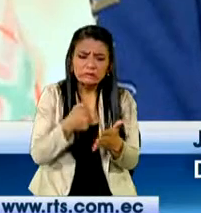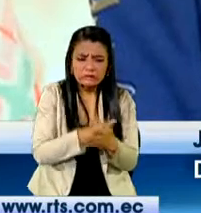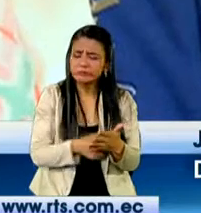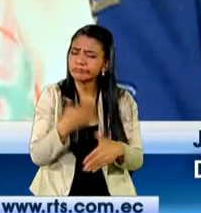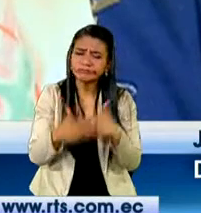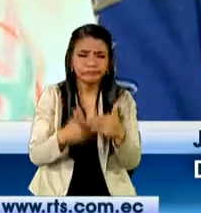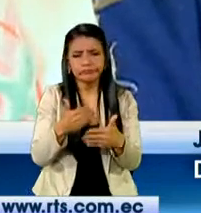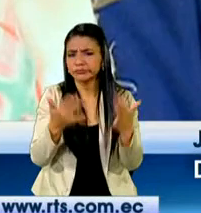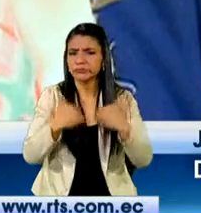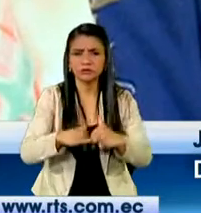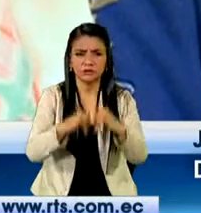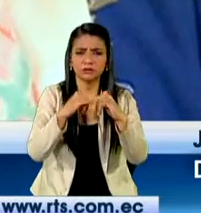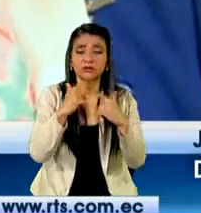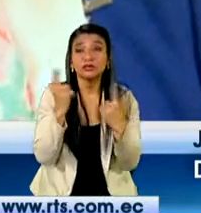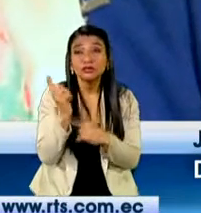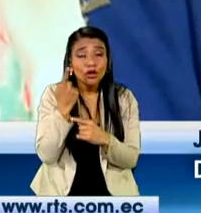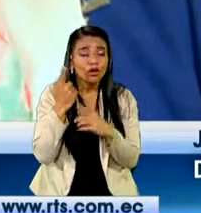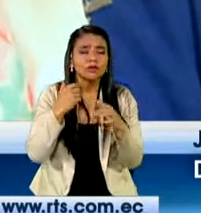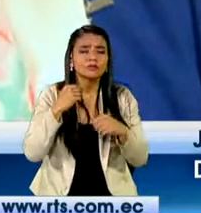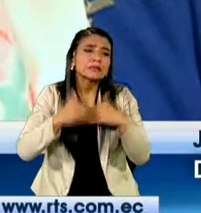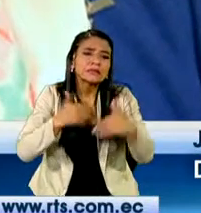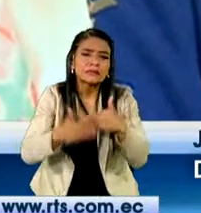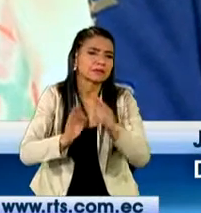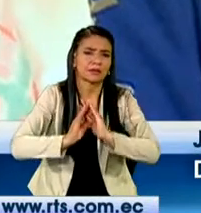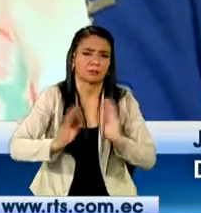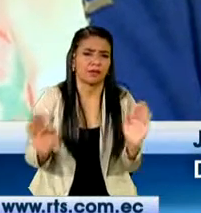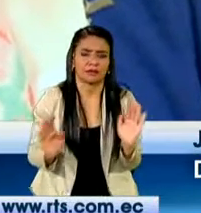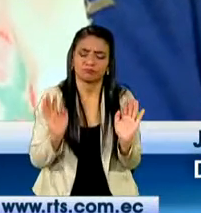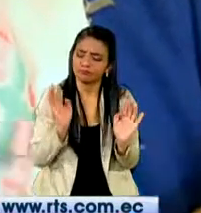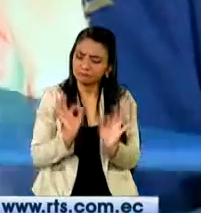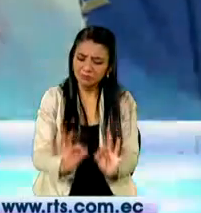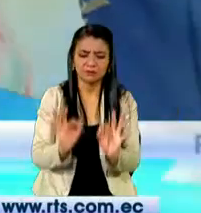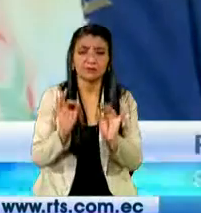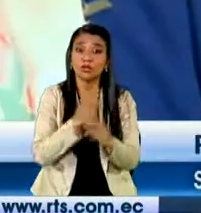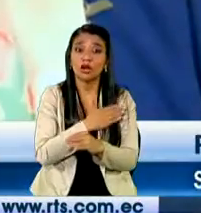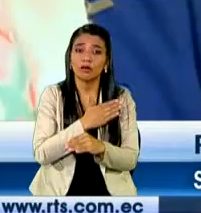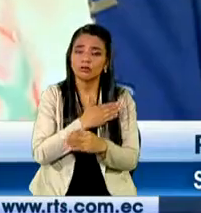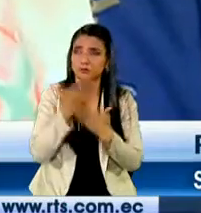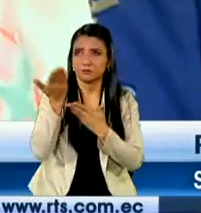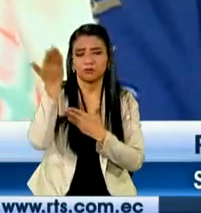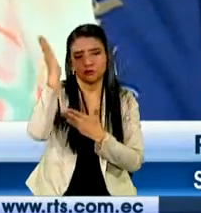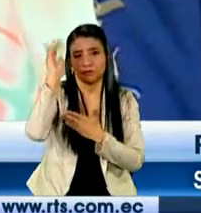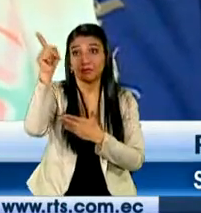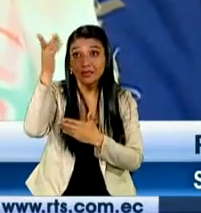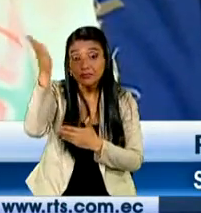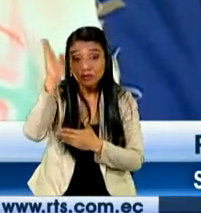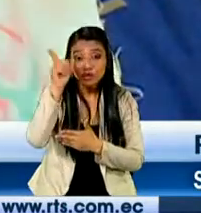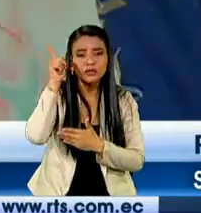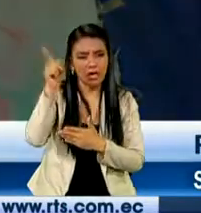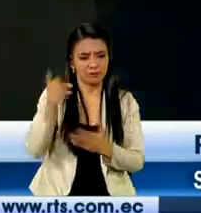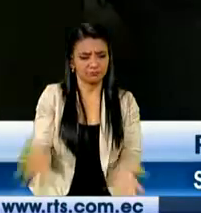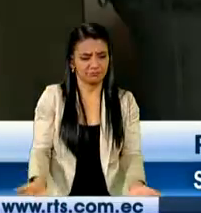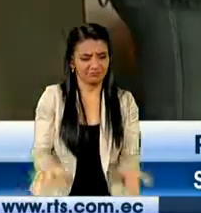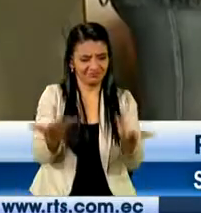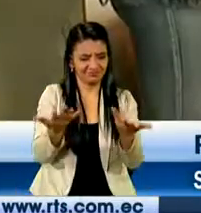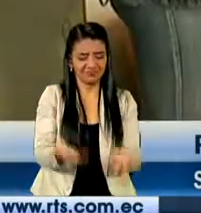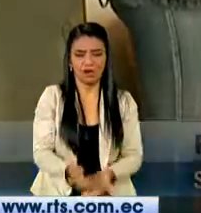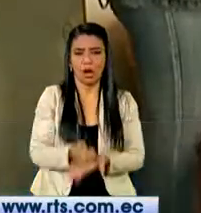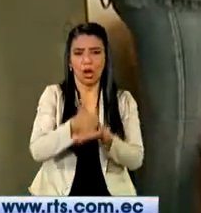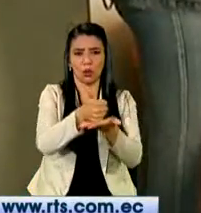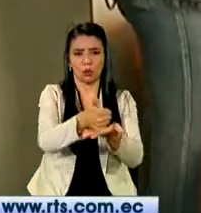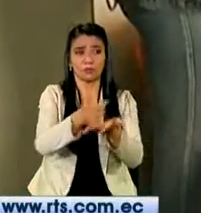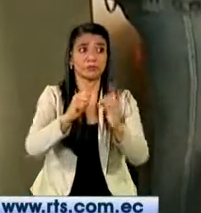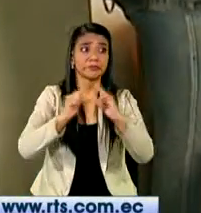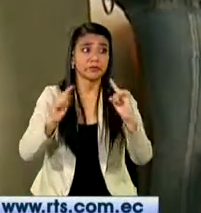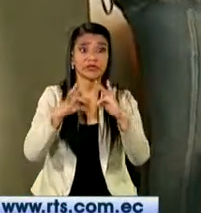más. Solo hay que salir adelante y confiar en Dios. Porque Dios es el que nos va a levantar. Pero sus familiares y